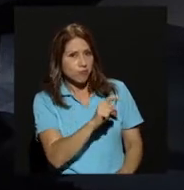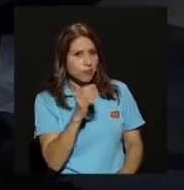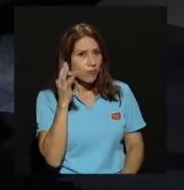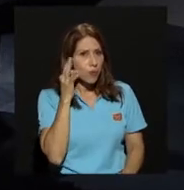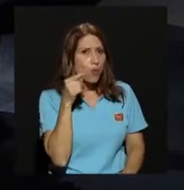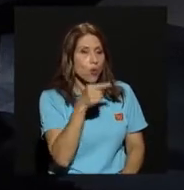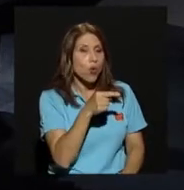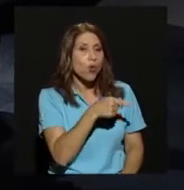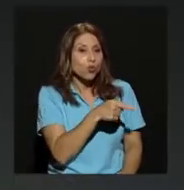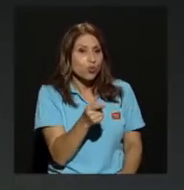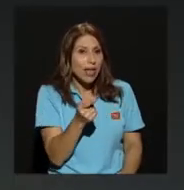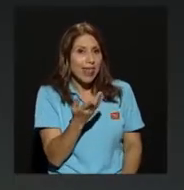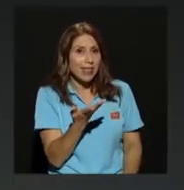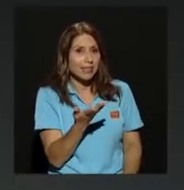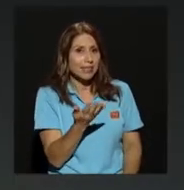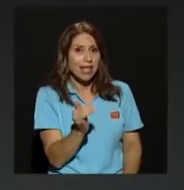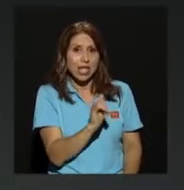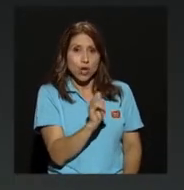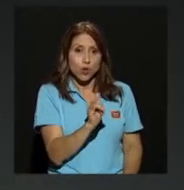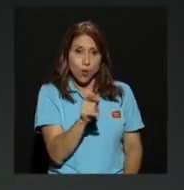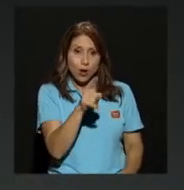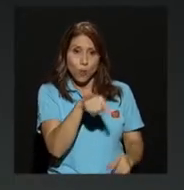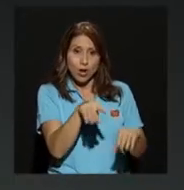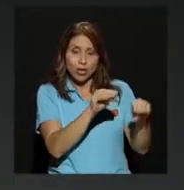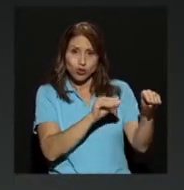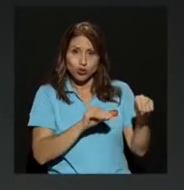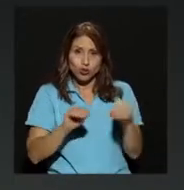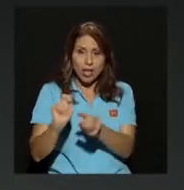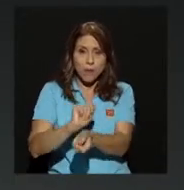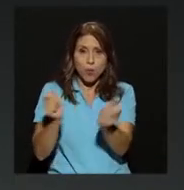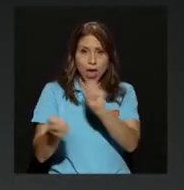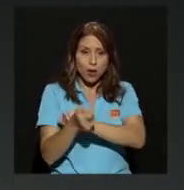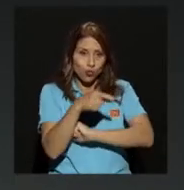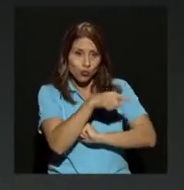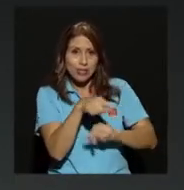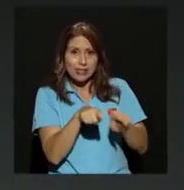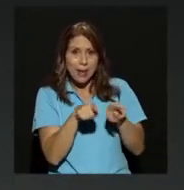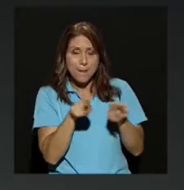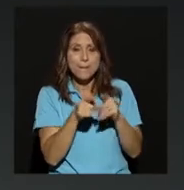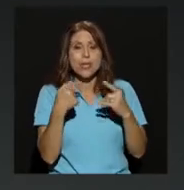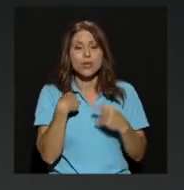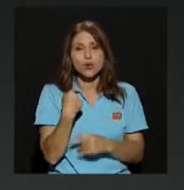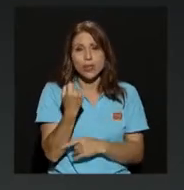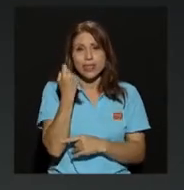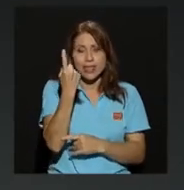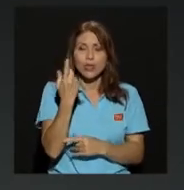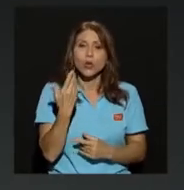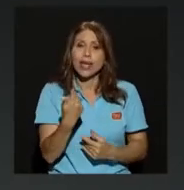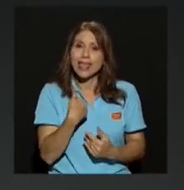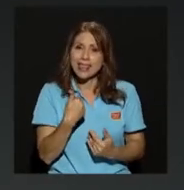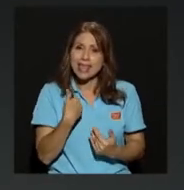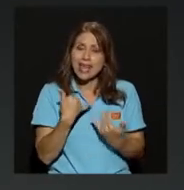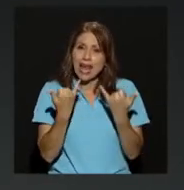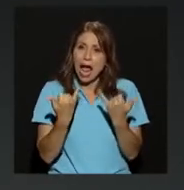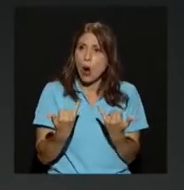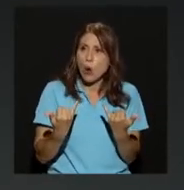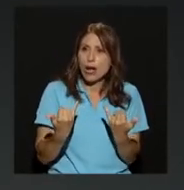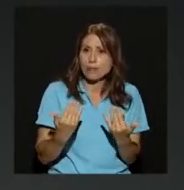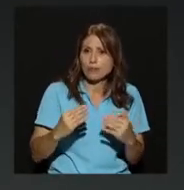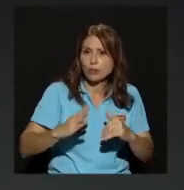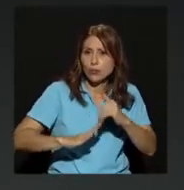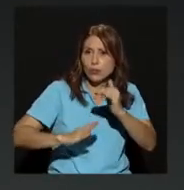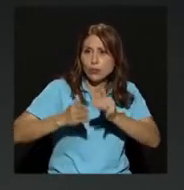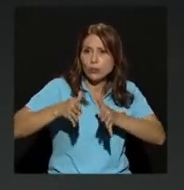ustedes acaban, así como ellos se mudaron, ustedes acaban de mudarse y entiendo que tienen unas instalaciones